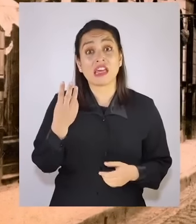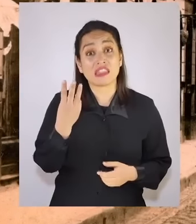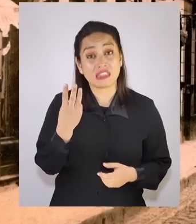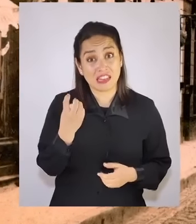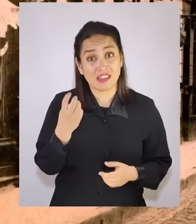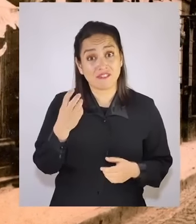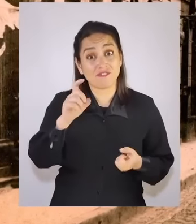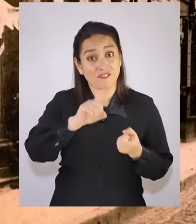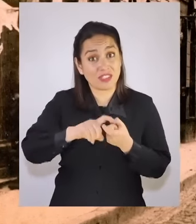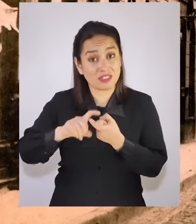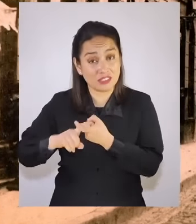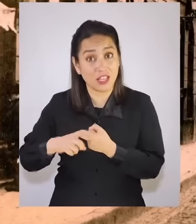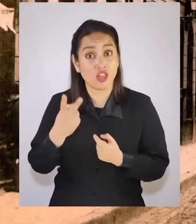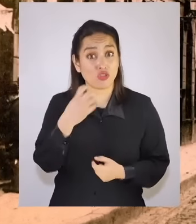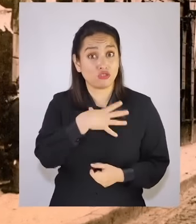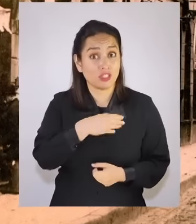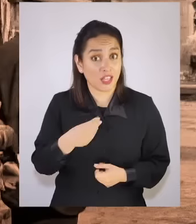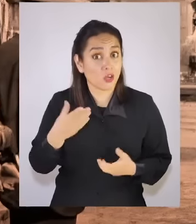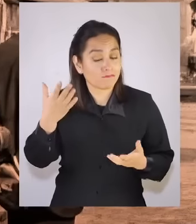hijos, imagínate.